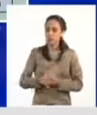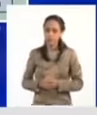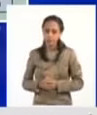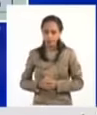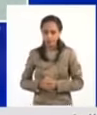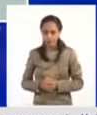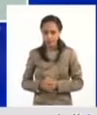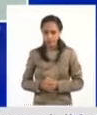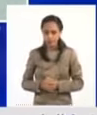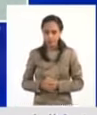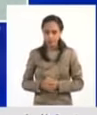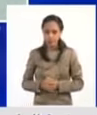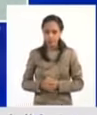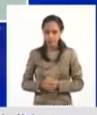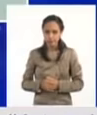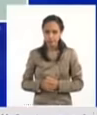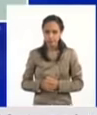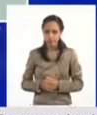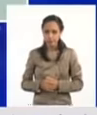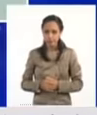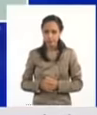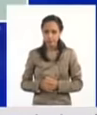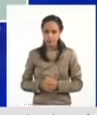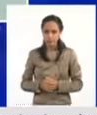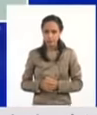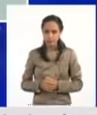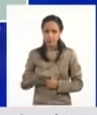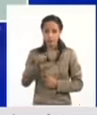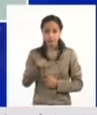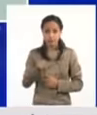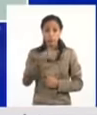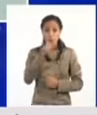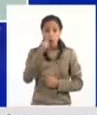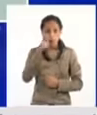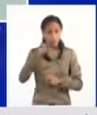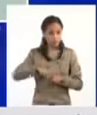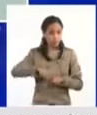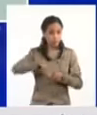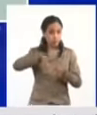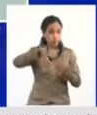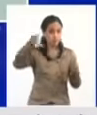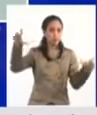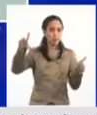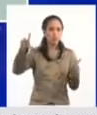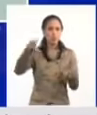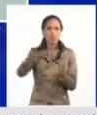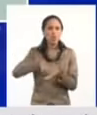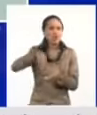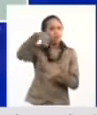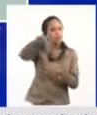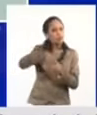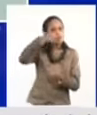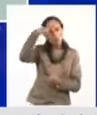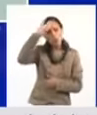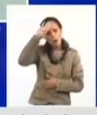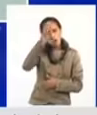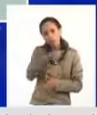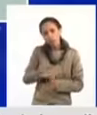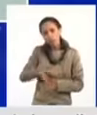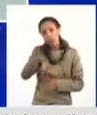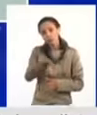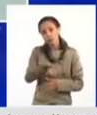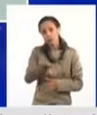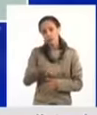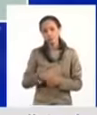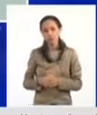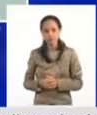gráfico donde pudiéramos reflejar Cuba, o sea, en todo este contexto, que también es otra inquietud,